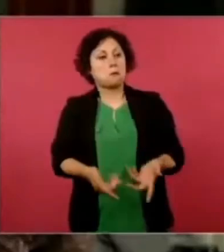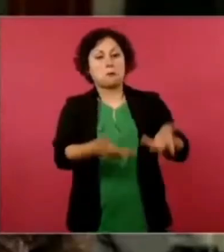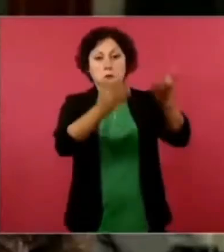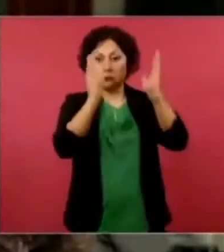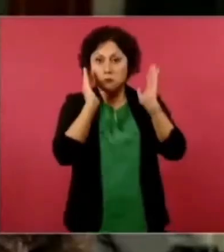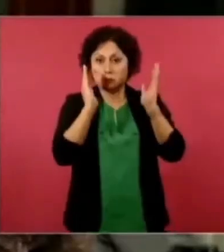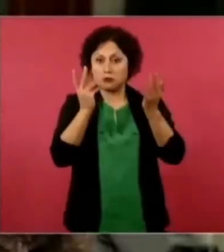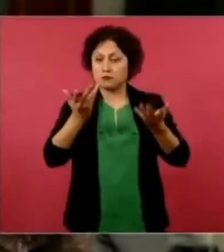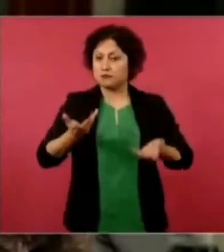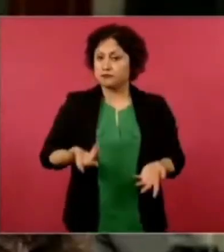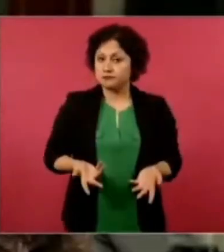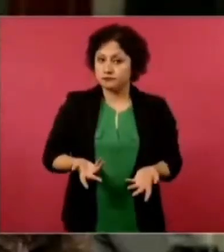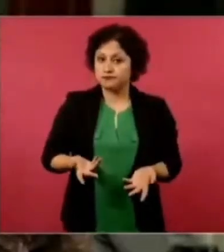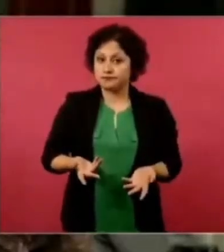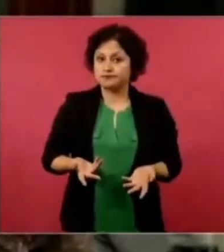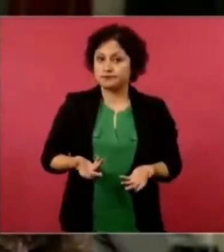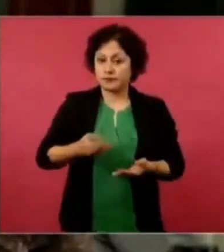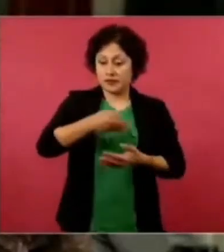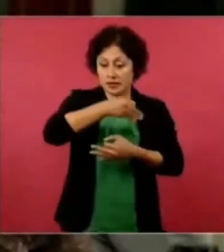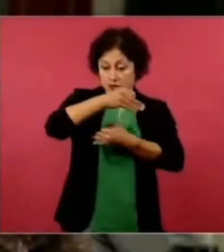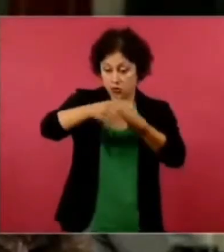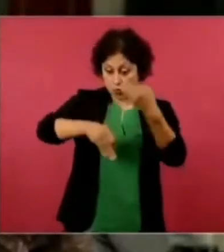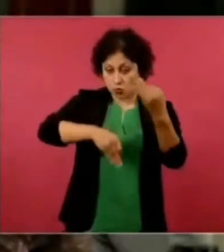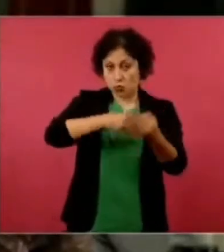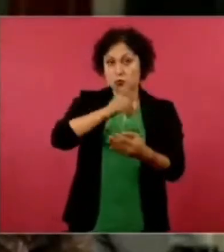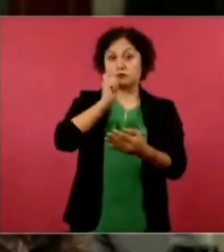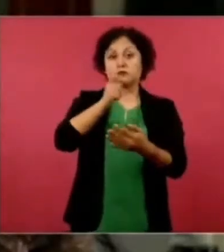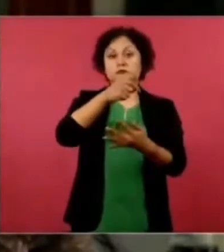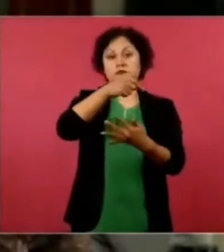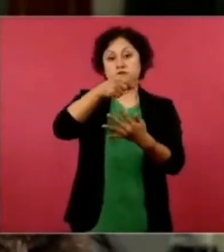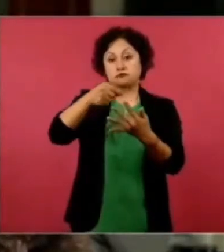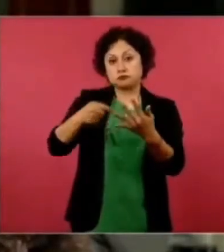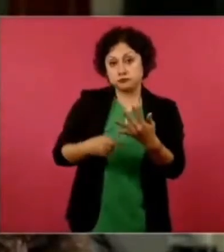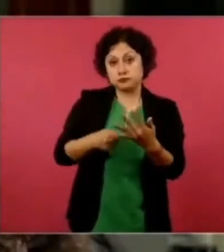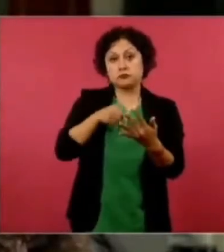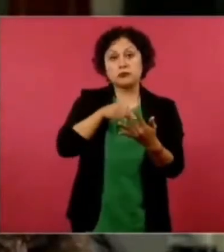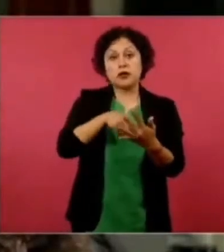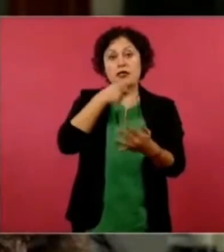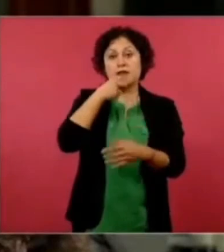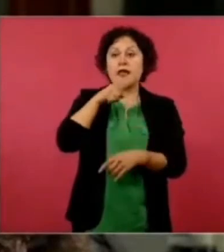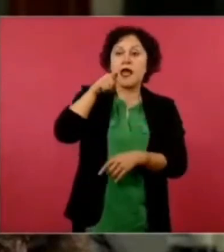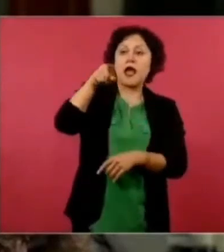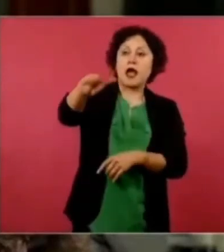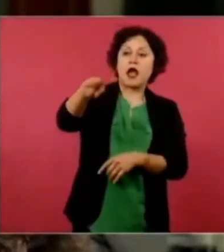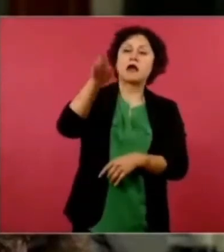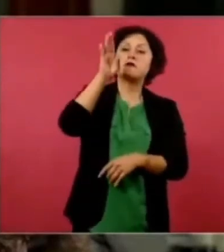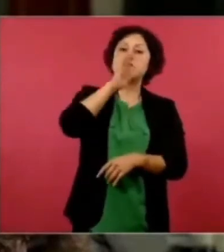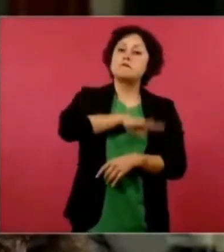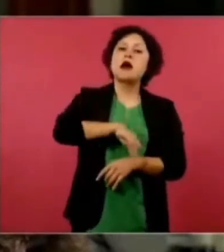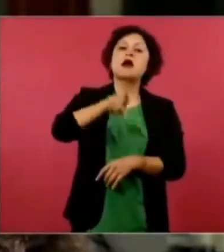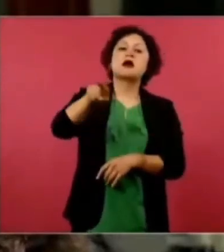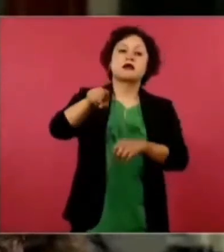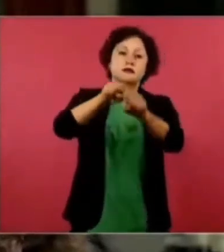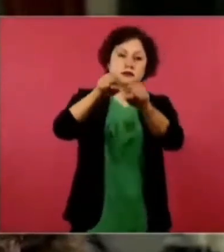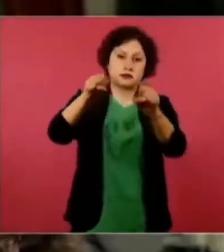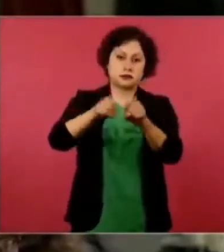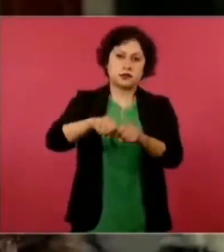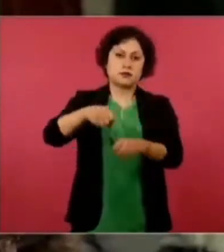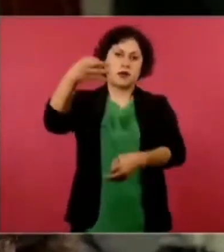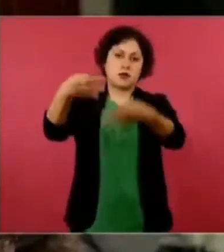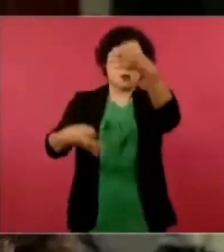casos, luego se le atribuye todo al Poder Judicial y una parte cierta, pero otra